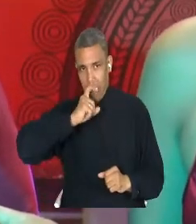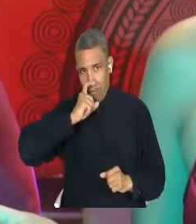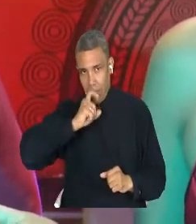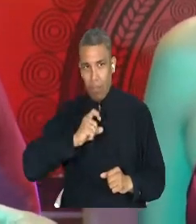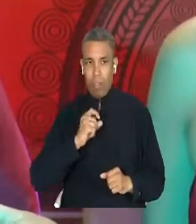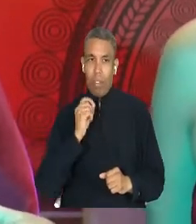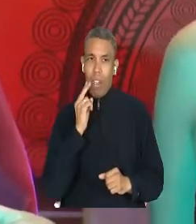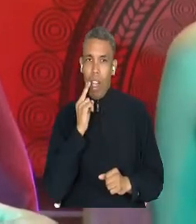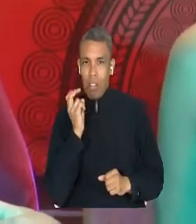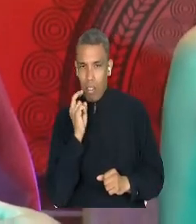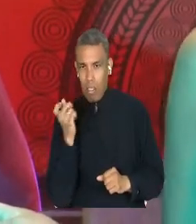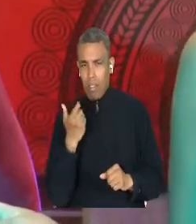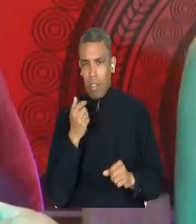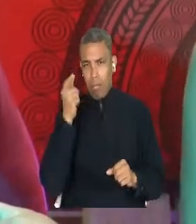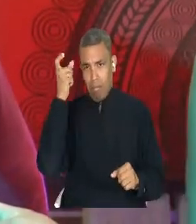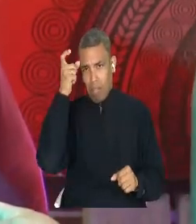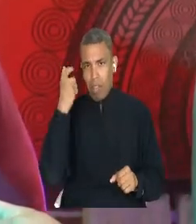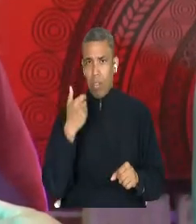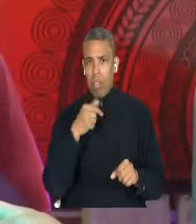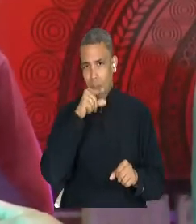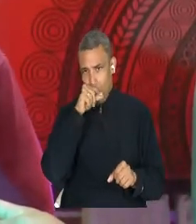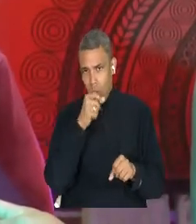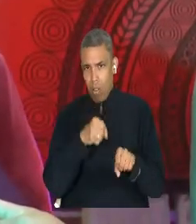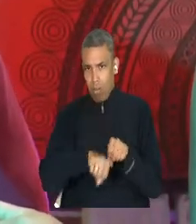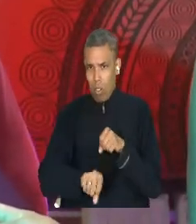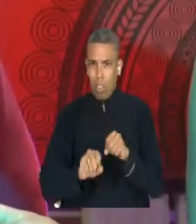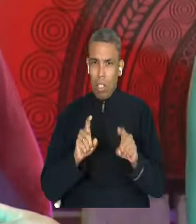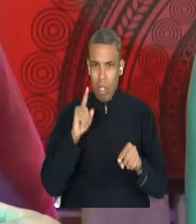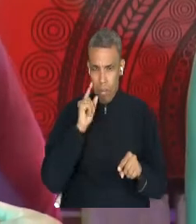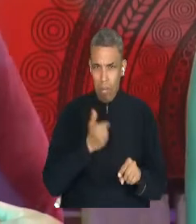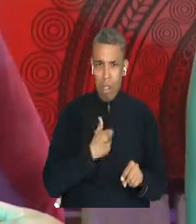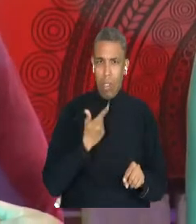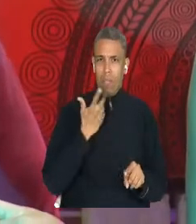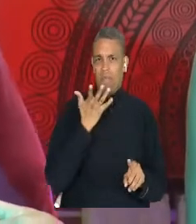carne de cerdo, carne de res y pechugas, morcilla, chorizo,